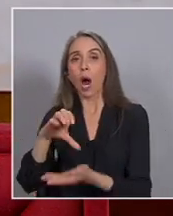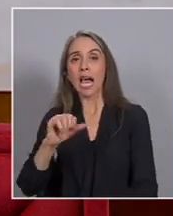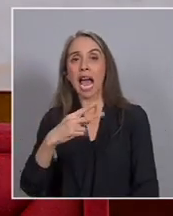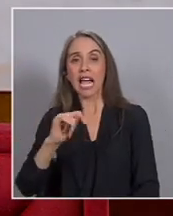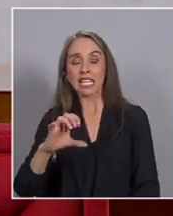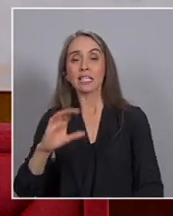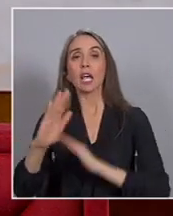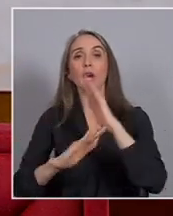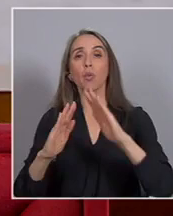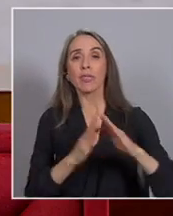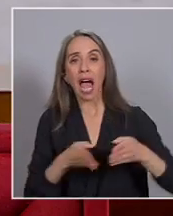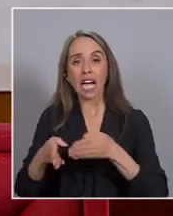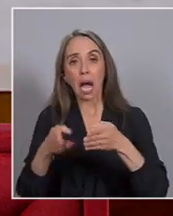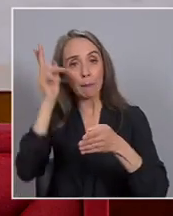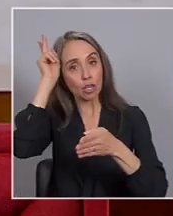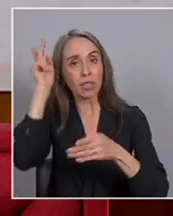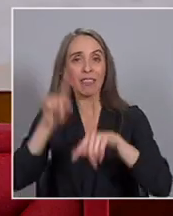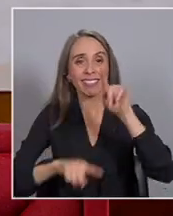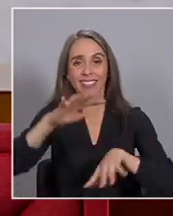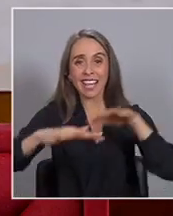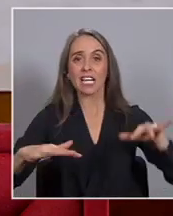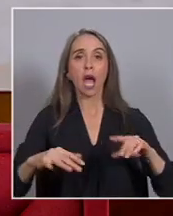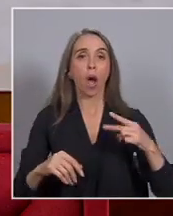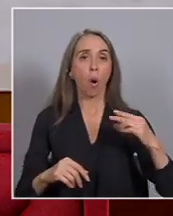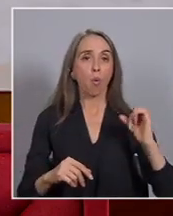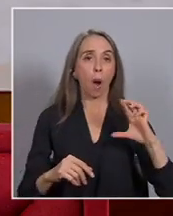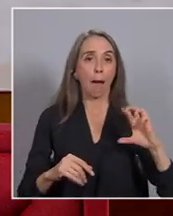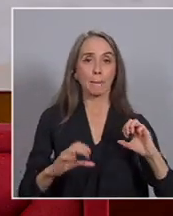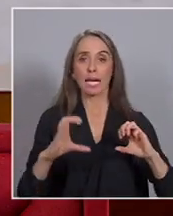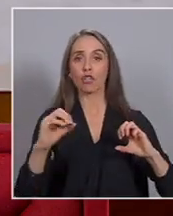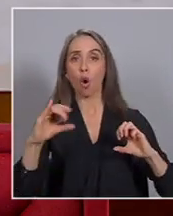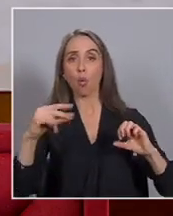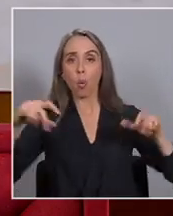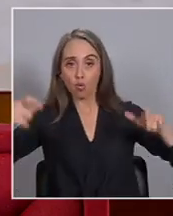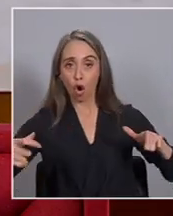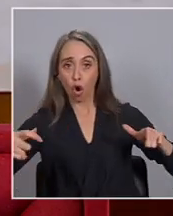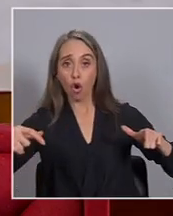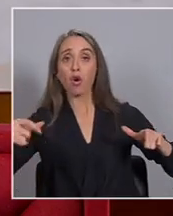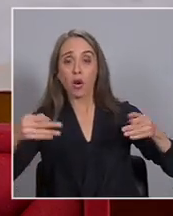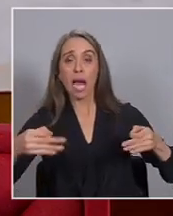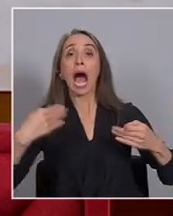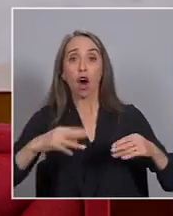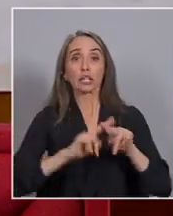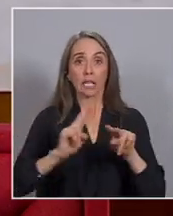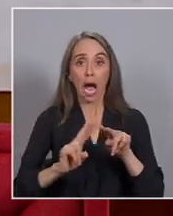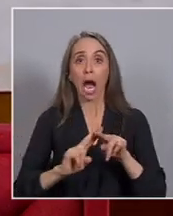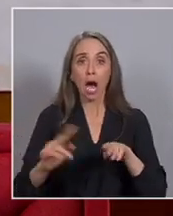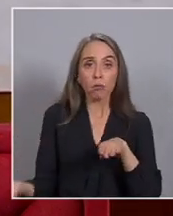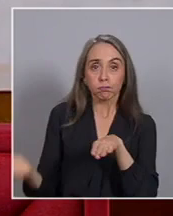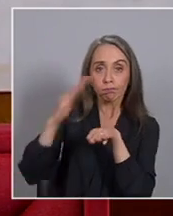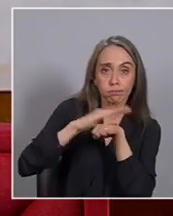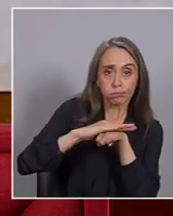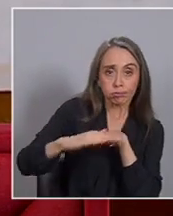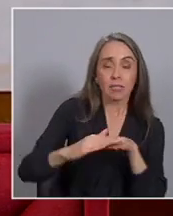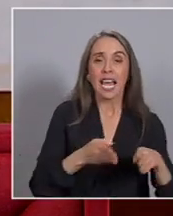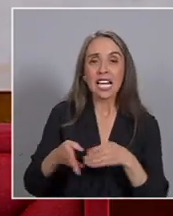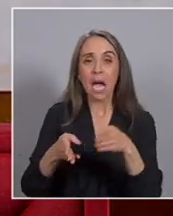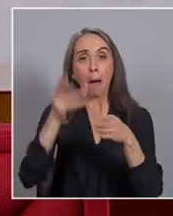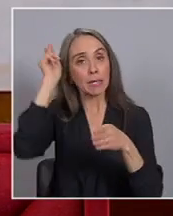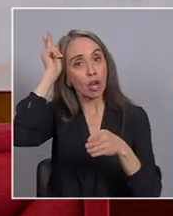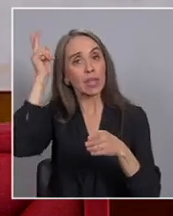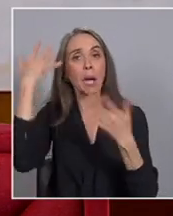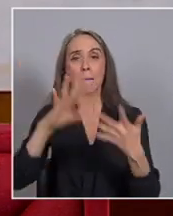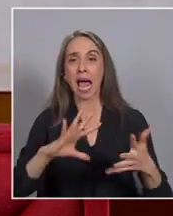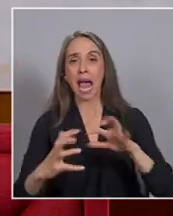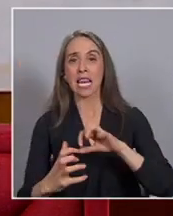proyecto de conservación de caminos indígenas sector Huapepocuno, actualmente ya en ejecución. O la conservación de caminos indígenas en la